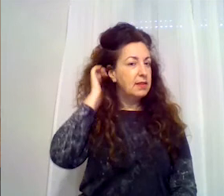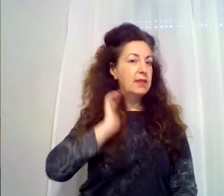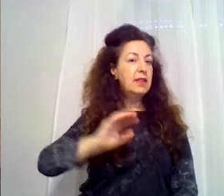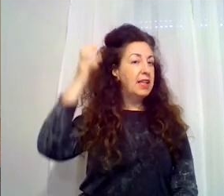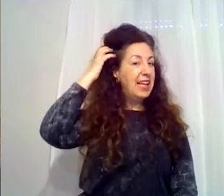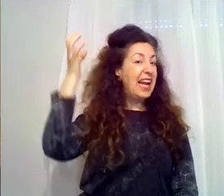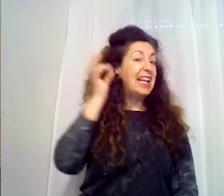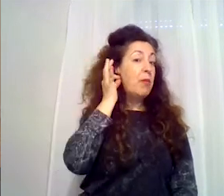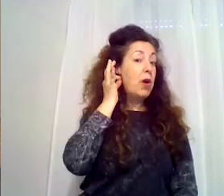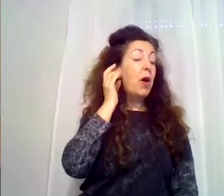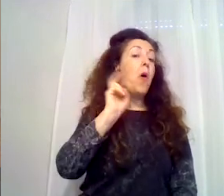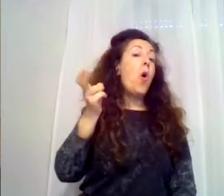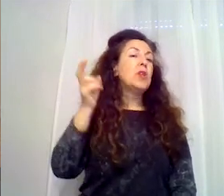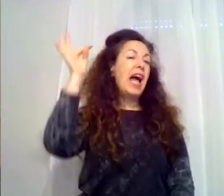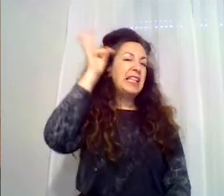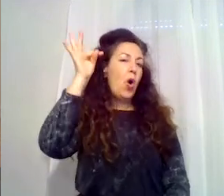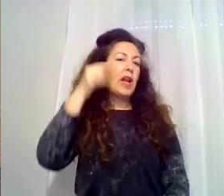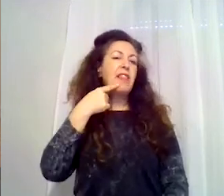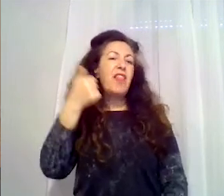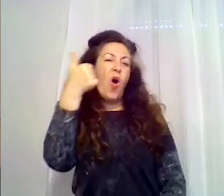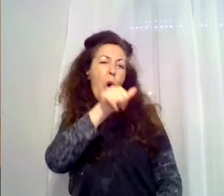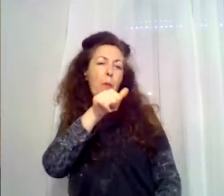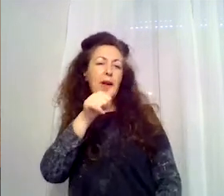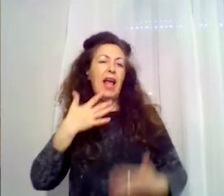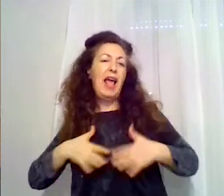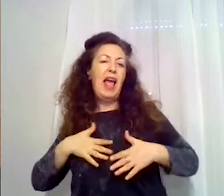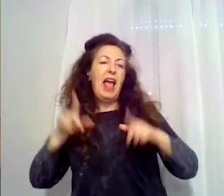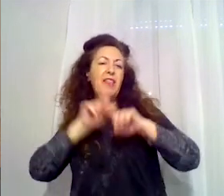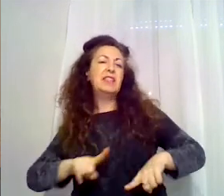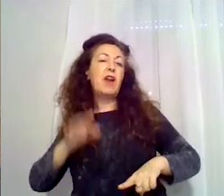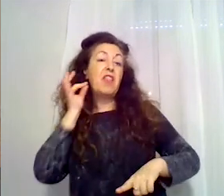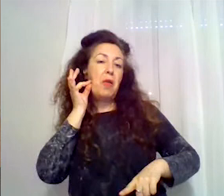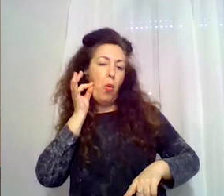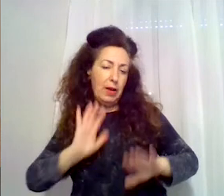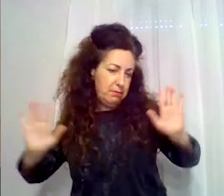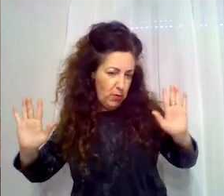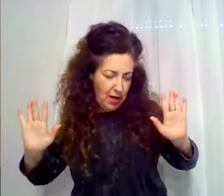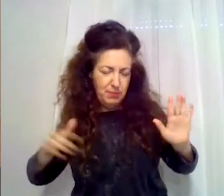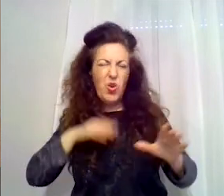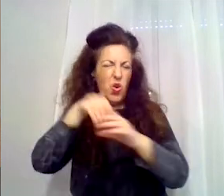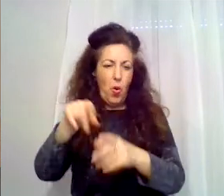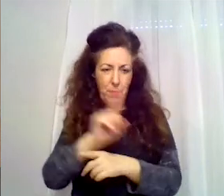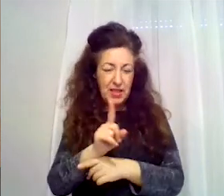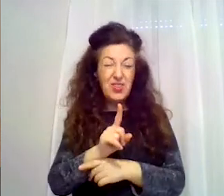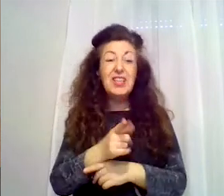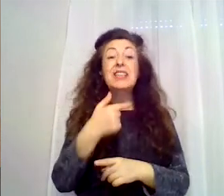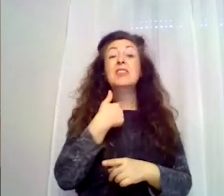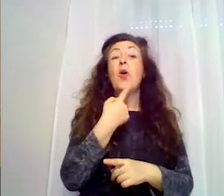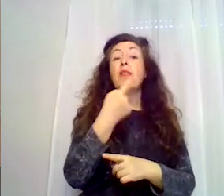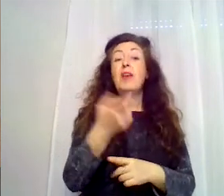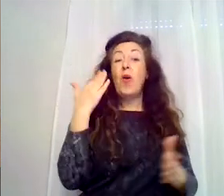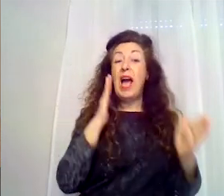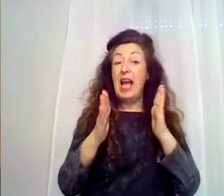ser artífice de una genialidad que le lleve a esas construcciones. Lo mismo que Cervantes, con sus